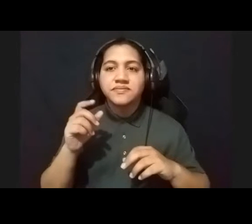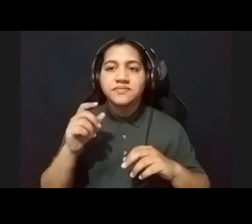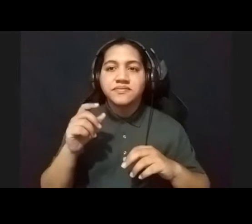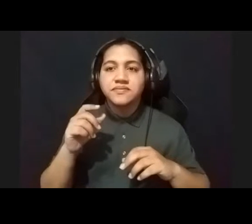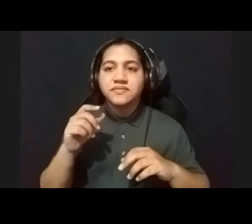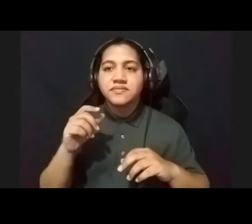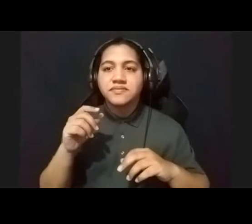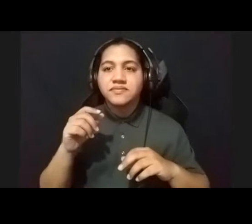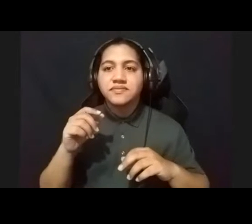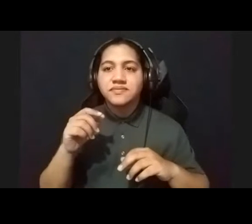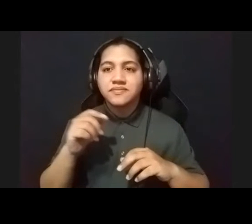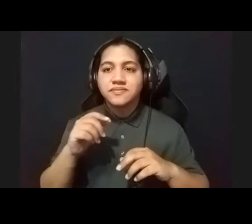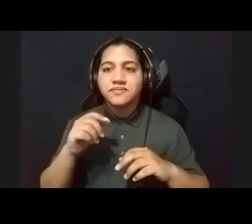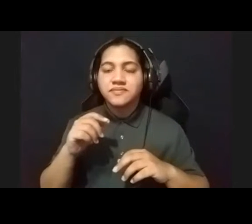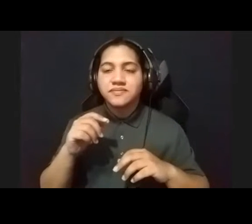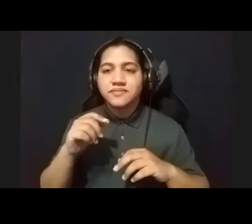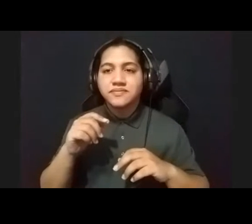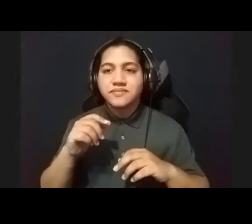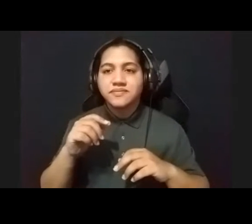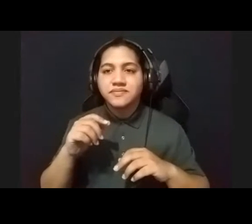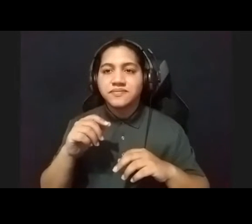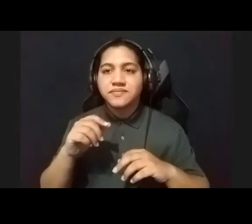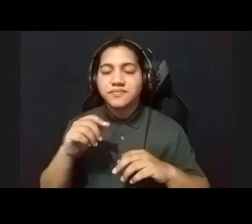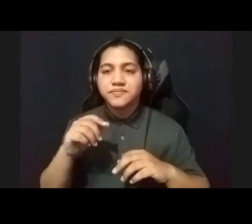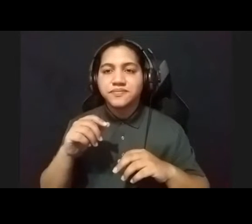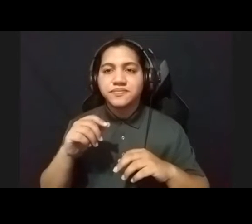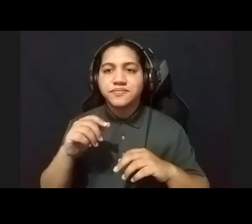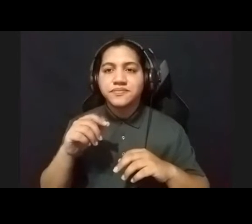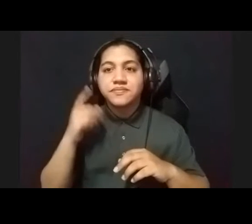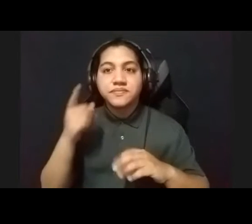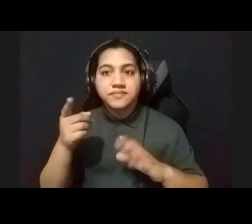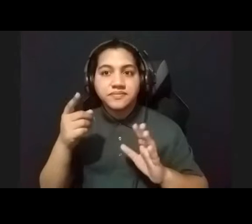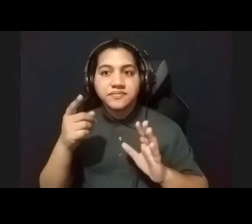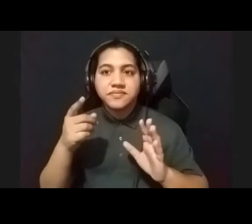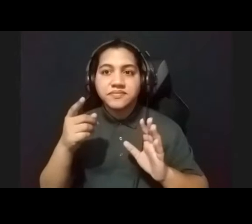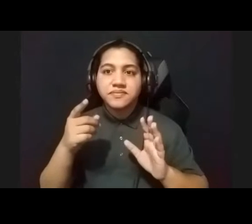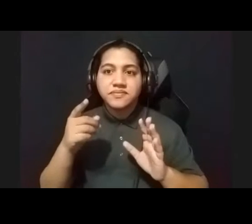este cuento que es una